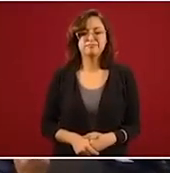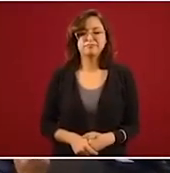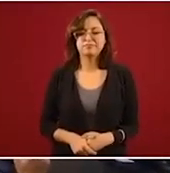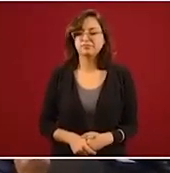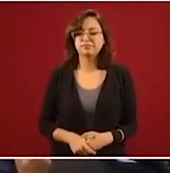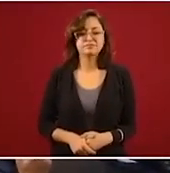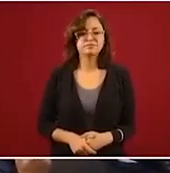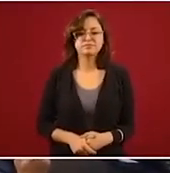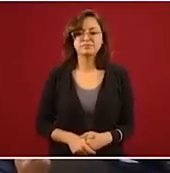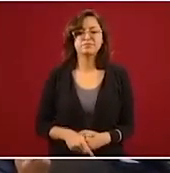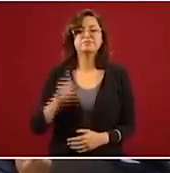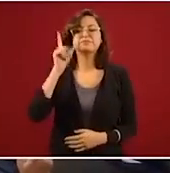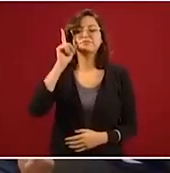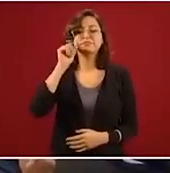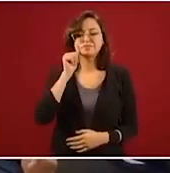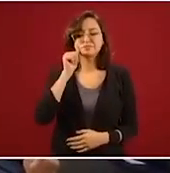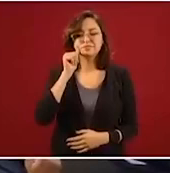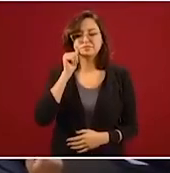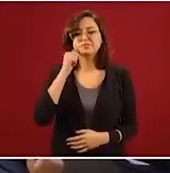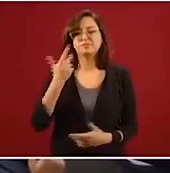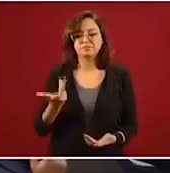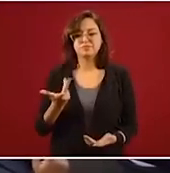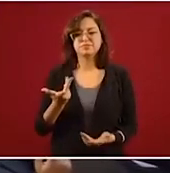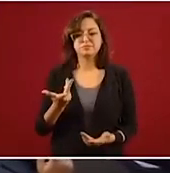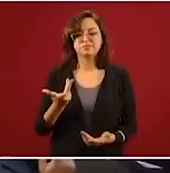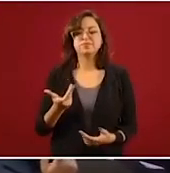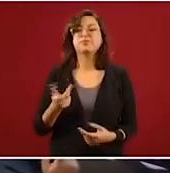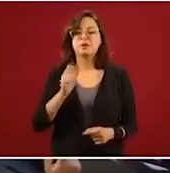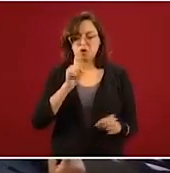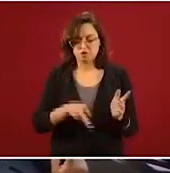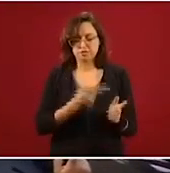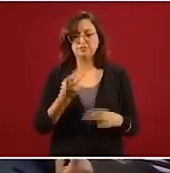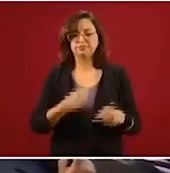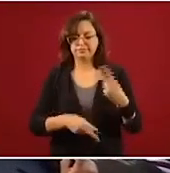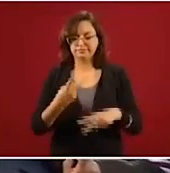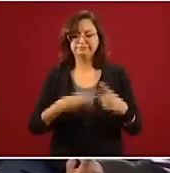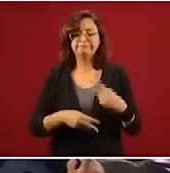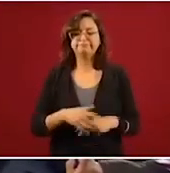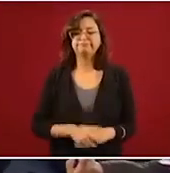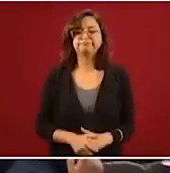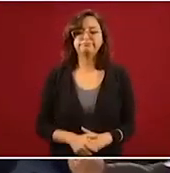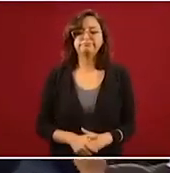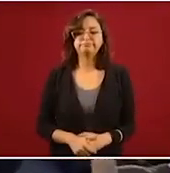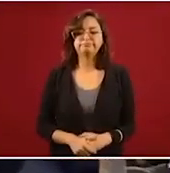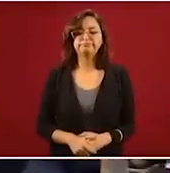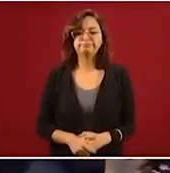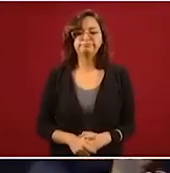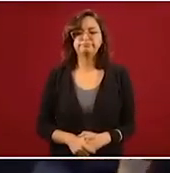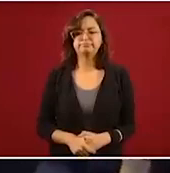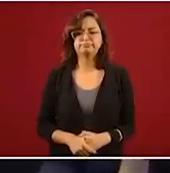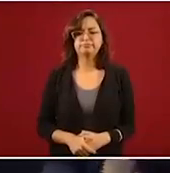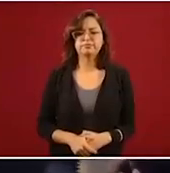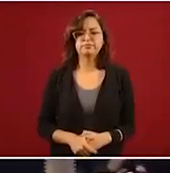No, mañana ya quedamos y viene Graciela para que